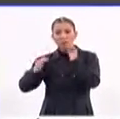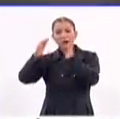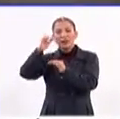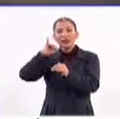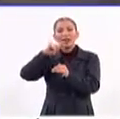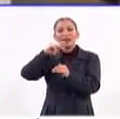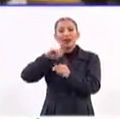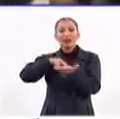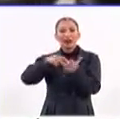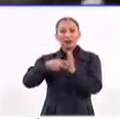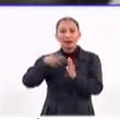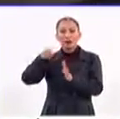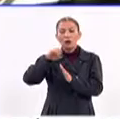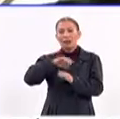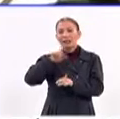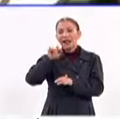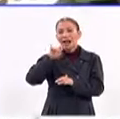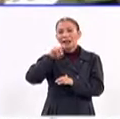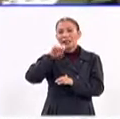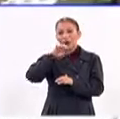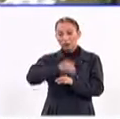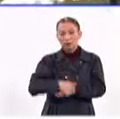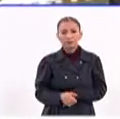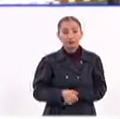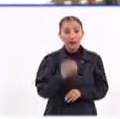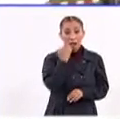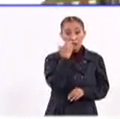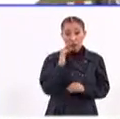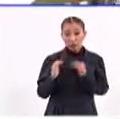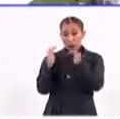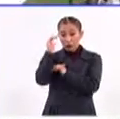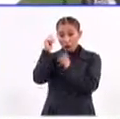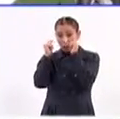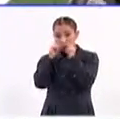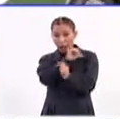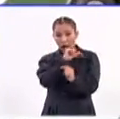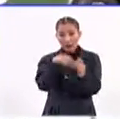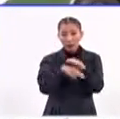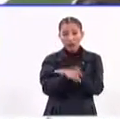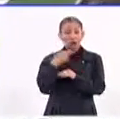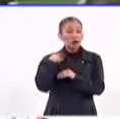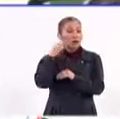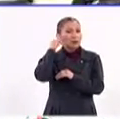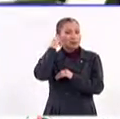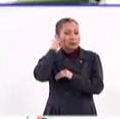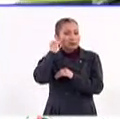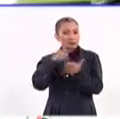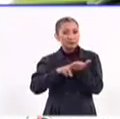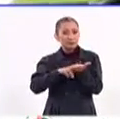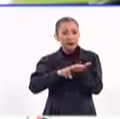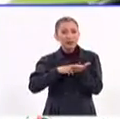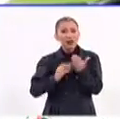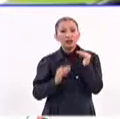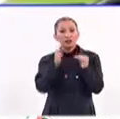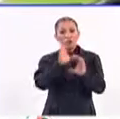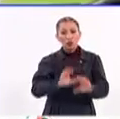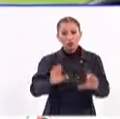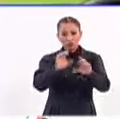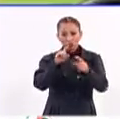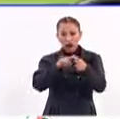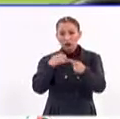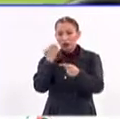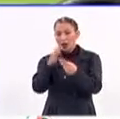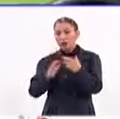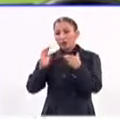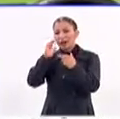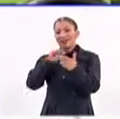Superior de Ingeniería y Arquitectura, Unidad Zacatenco. De la Escuela Superior de Turismo al Metro Indios Verdes con ascensos en la Escuela Superior de Cómputo, en la